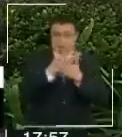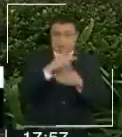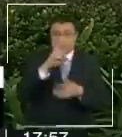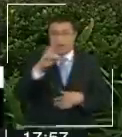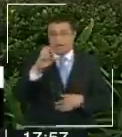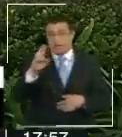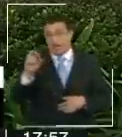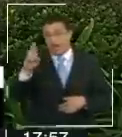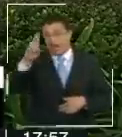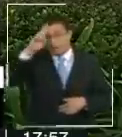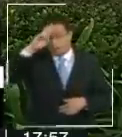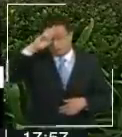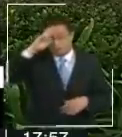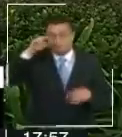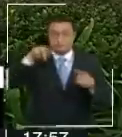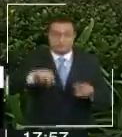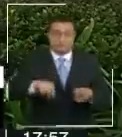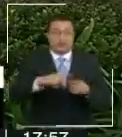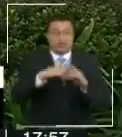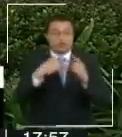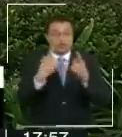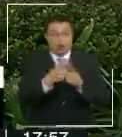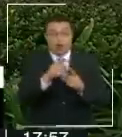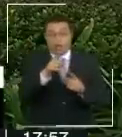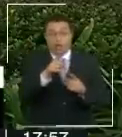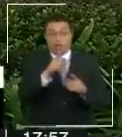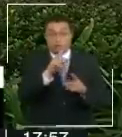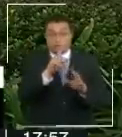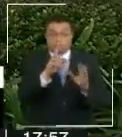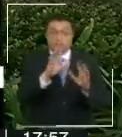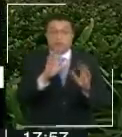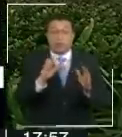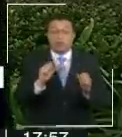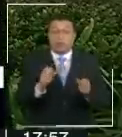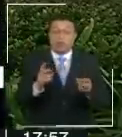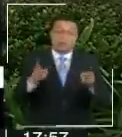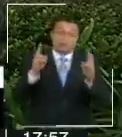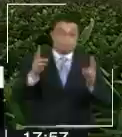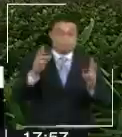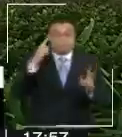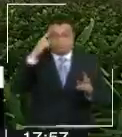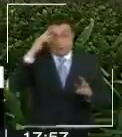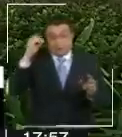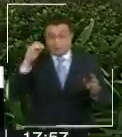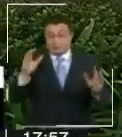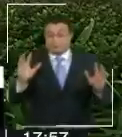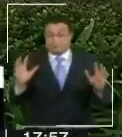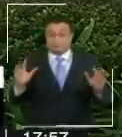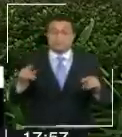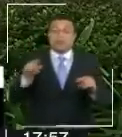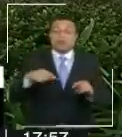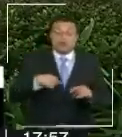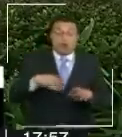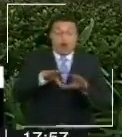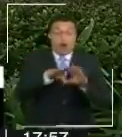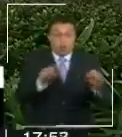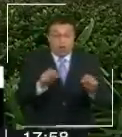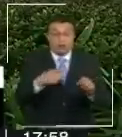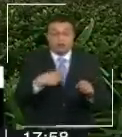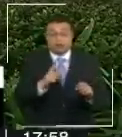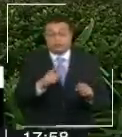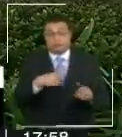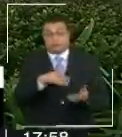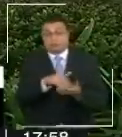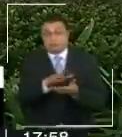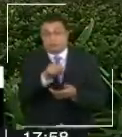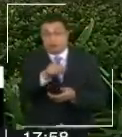interpretación va a tener una cierta legitimidad. Yo no, ni estoy de acuerdo ni tampoco rechazo esa interpretación